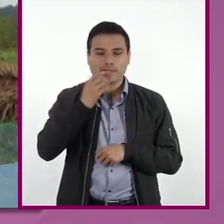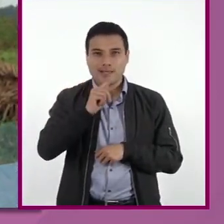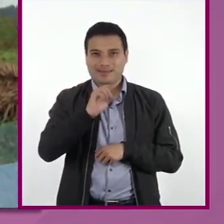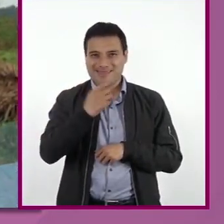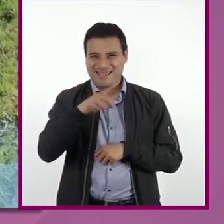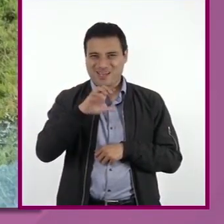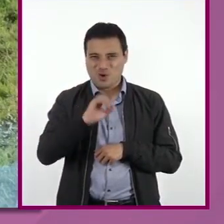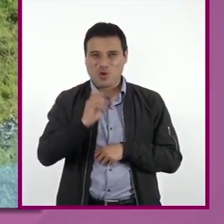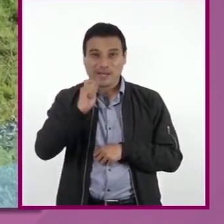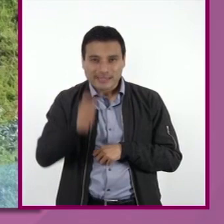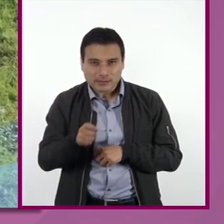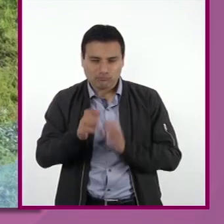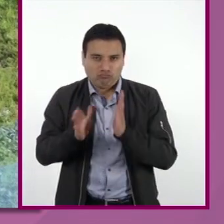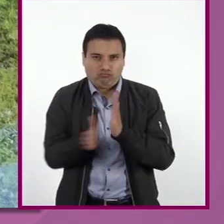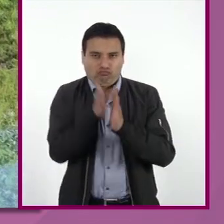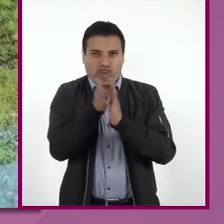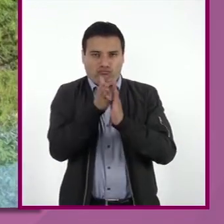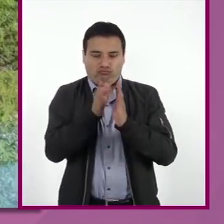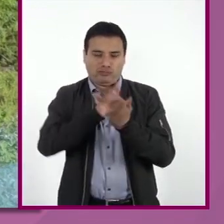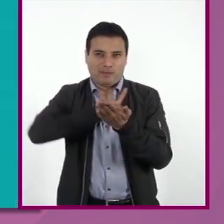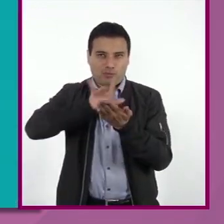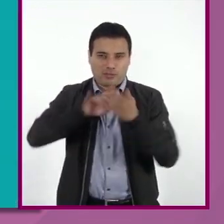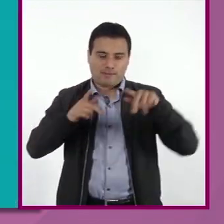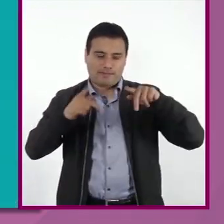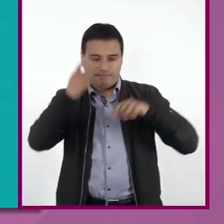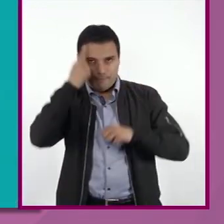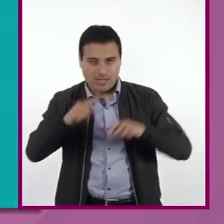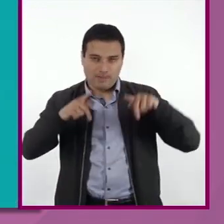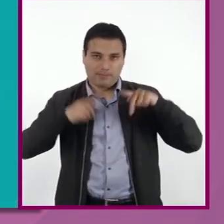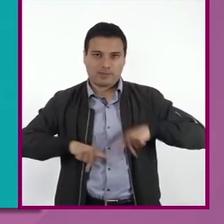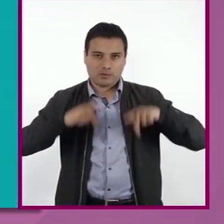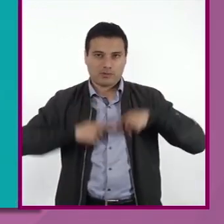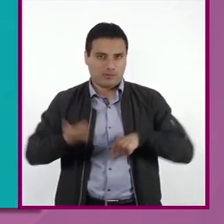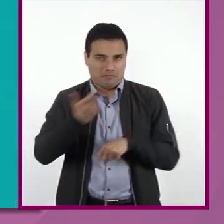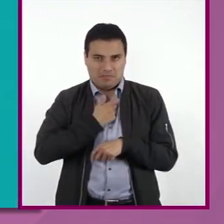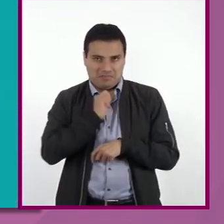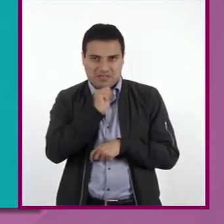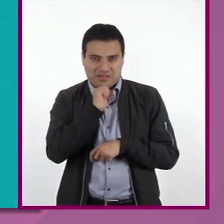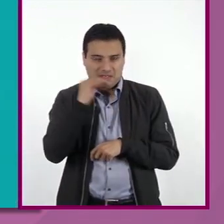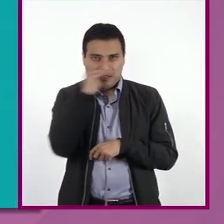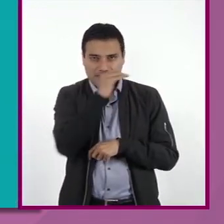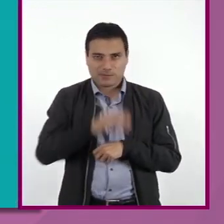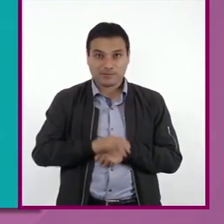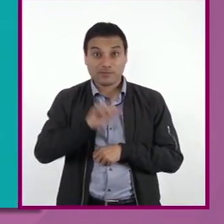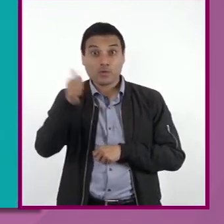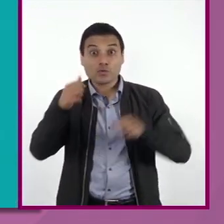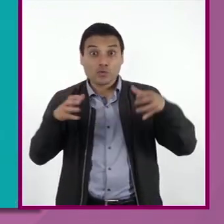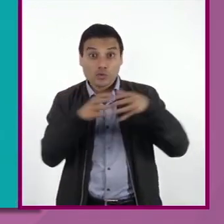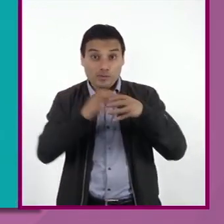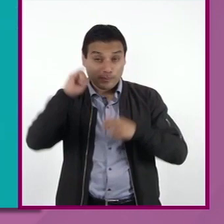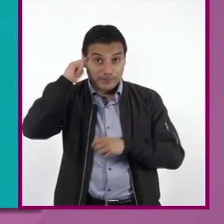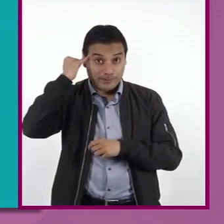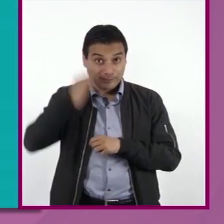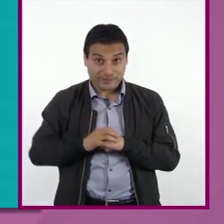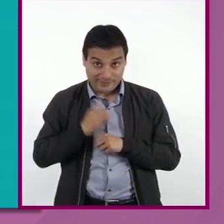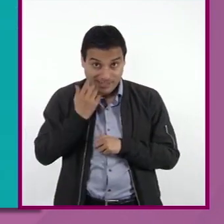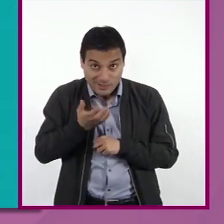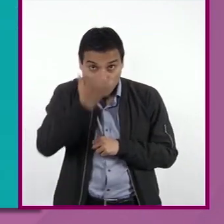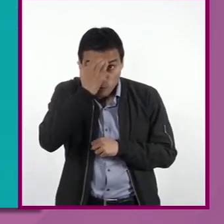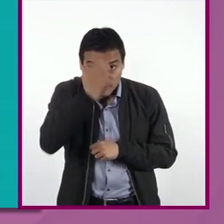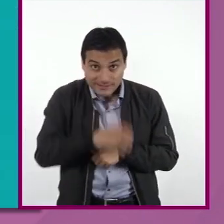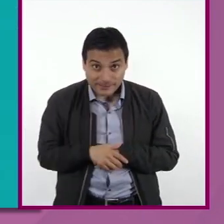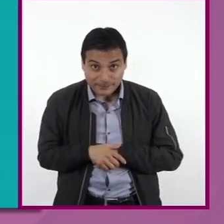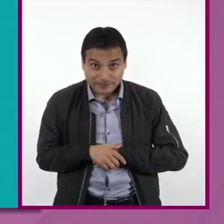realizan sin costo para la comunidad. ¿Te gustaría conocer otros grupos étnicos? ¡Ay, qué